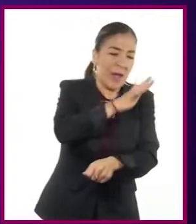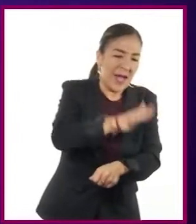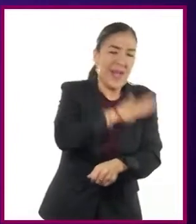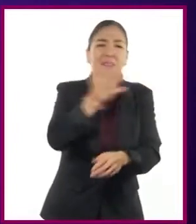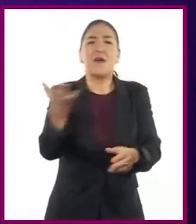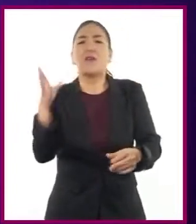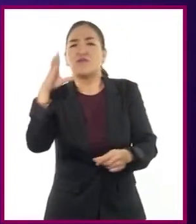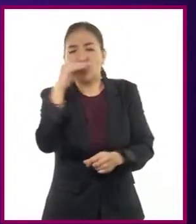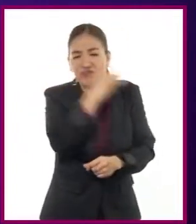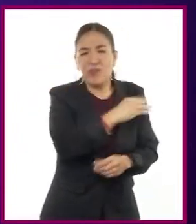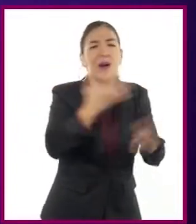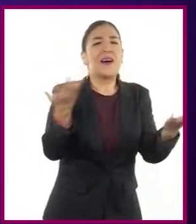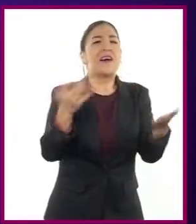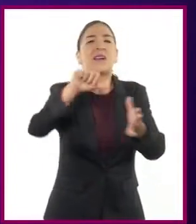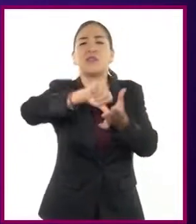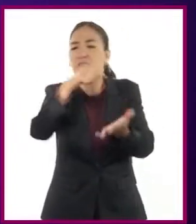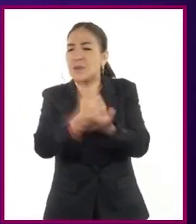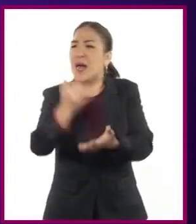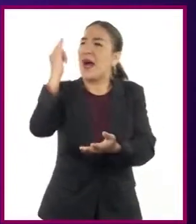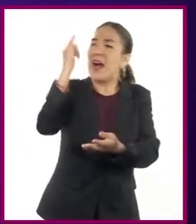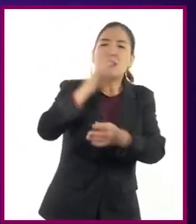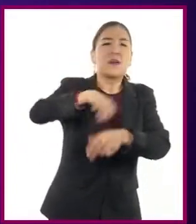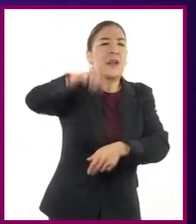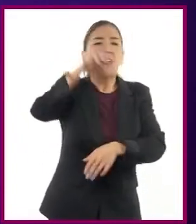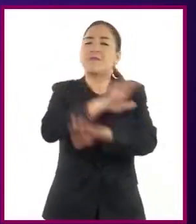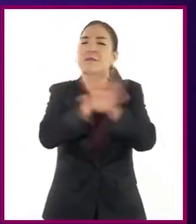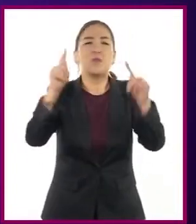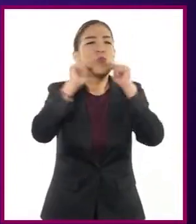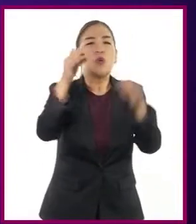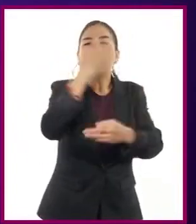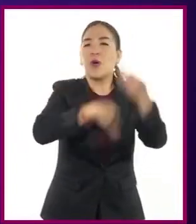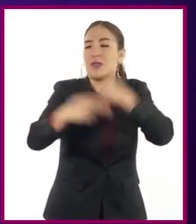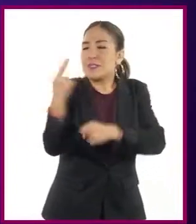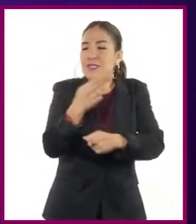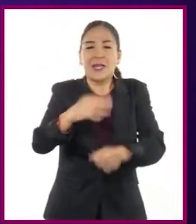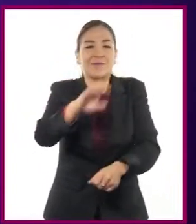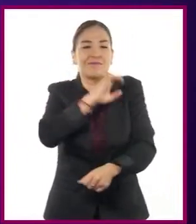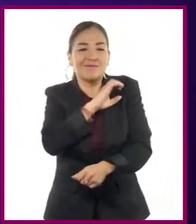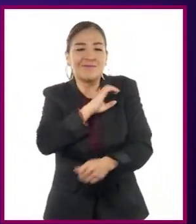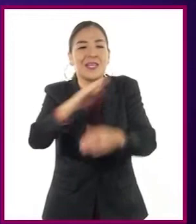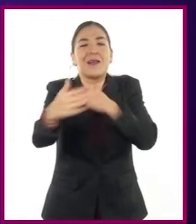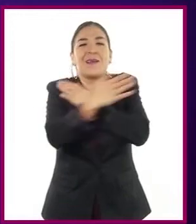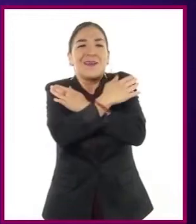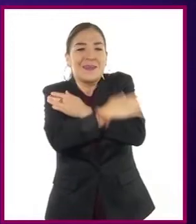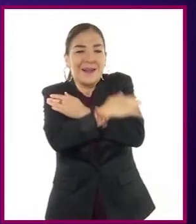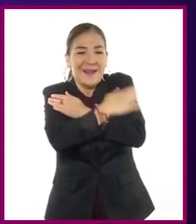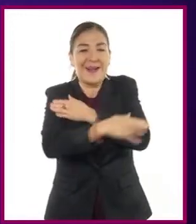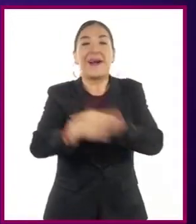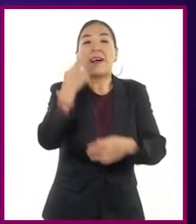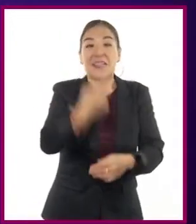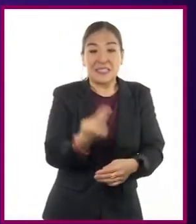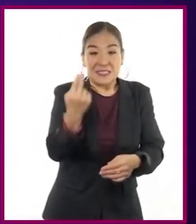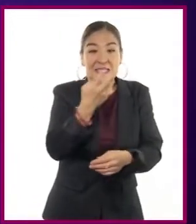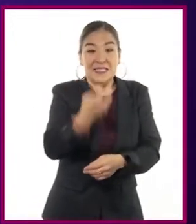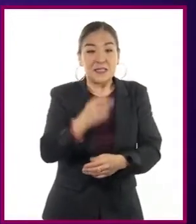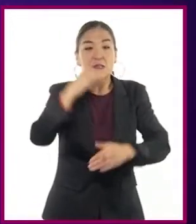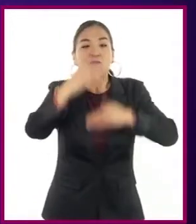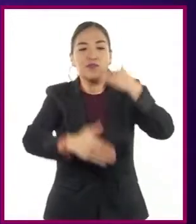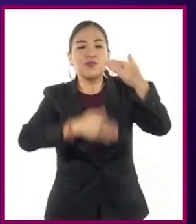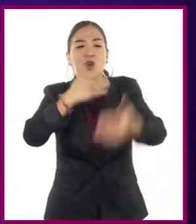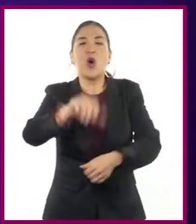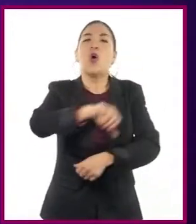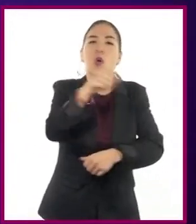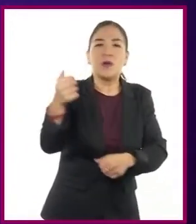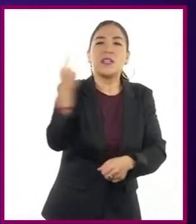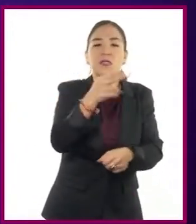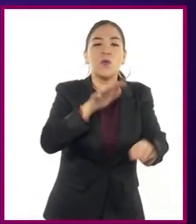nacionalidad. Todos los humanos necesitan comer, dormir y abrigarse. A medida que crecemos van apareciendo otras necesidades, como la